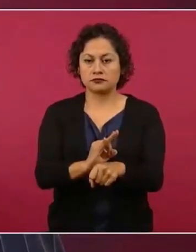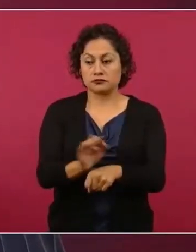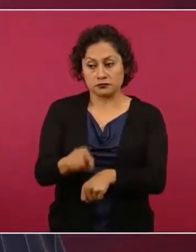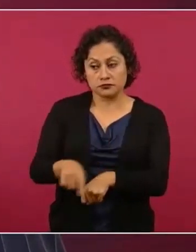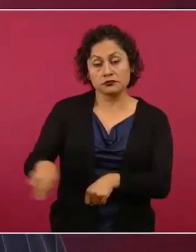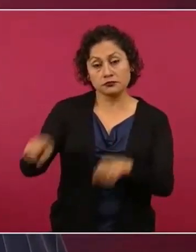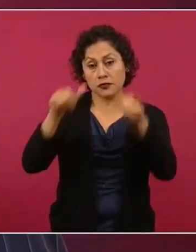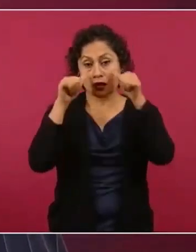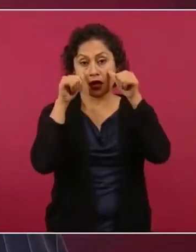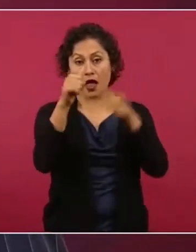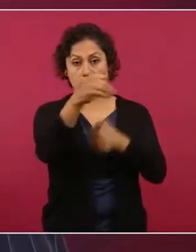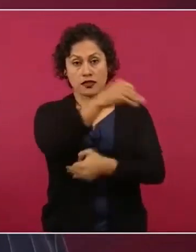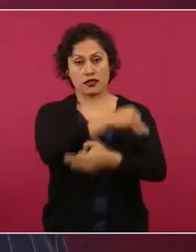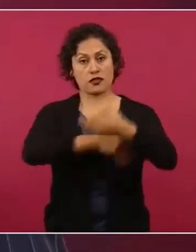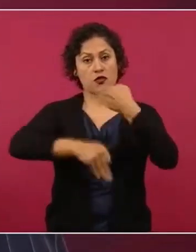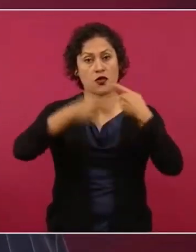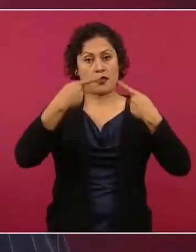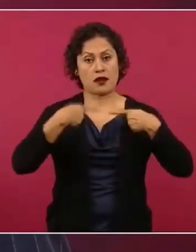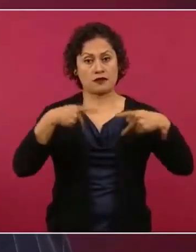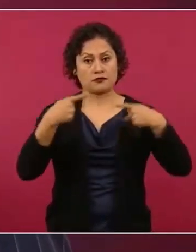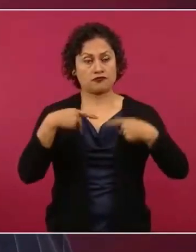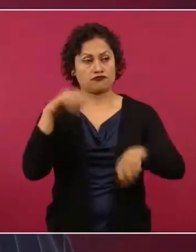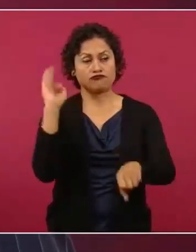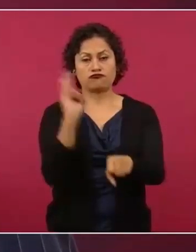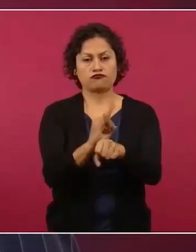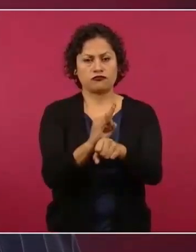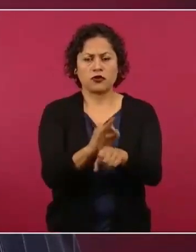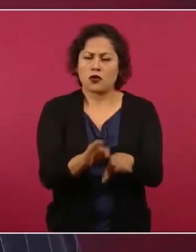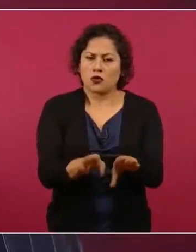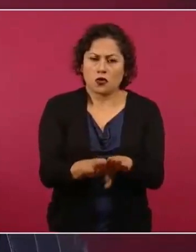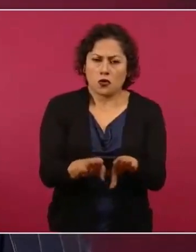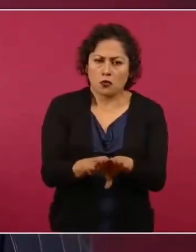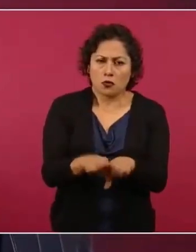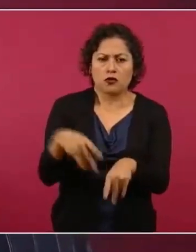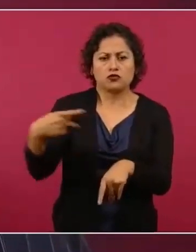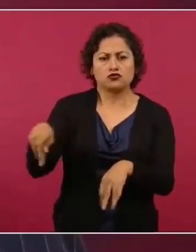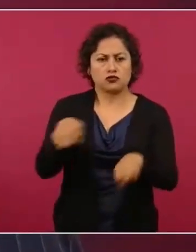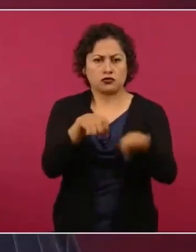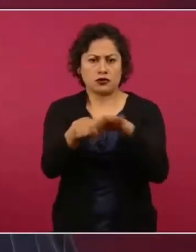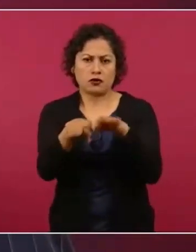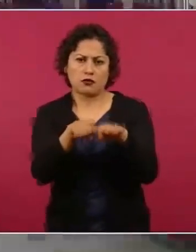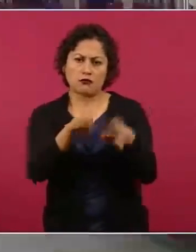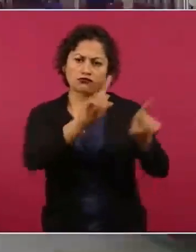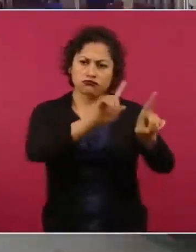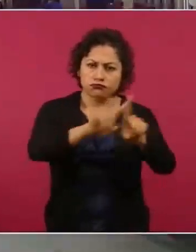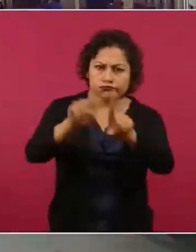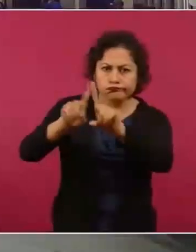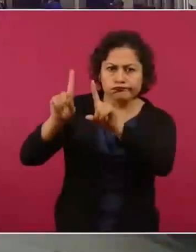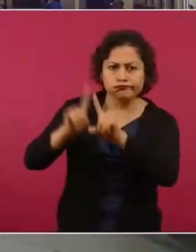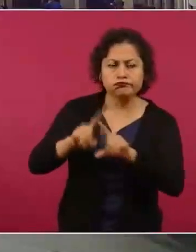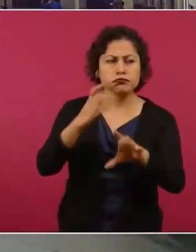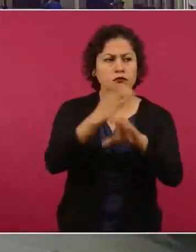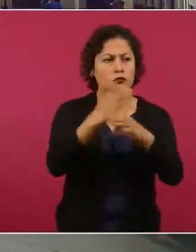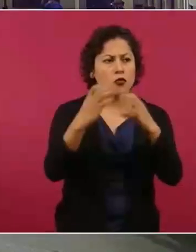los ciudadanos en labores, tareas de seguridad pública.